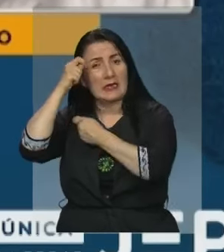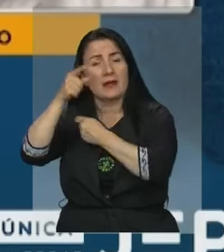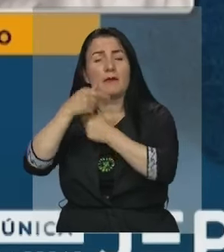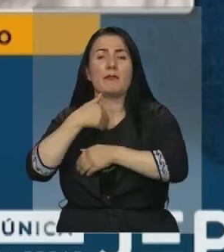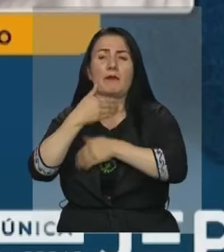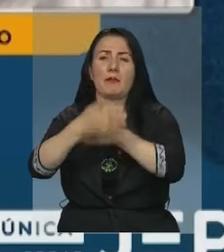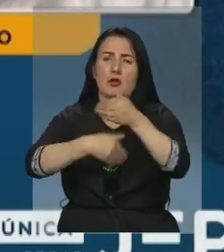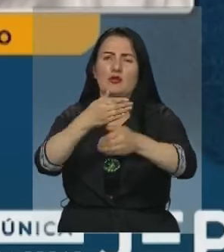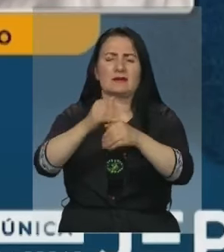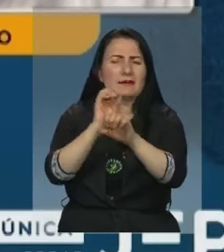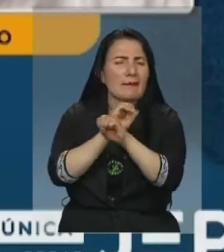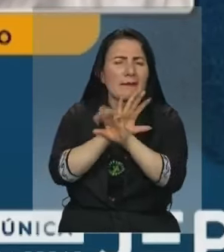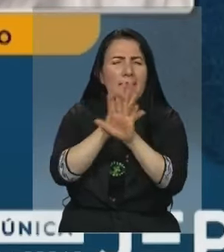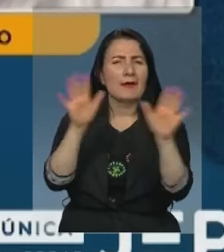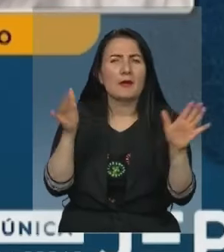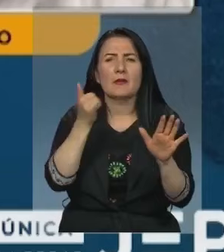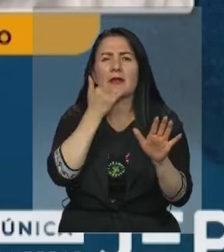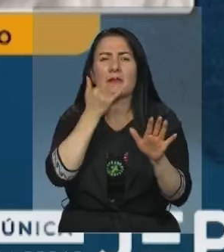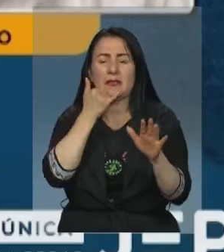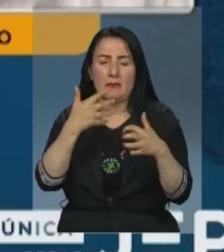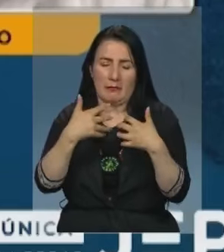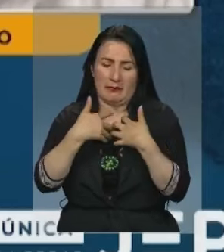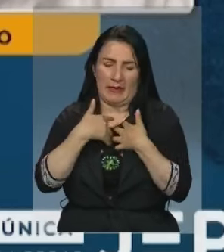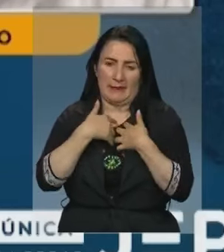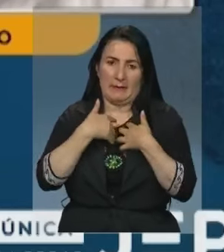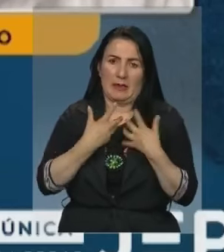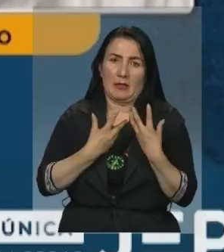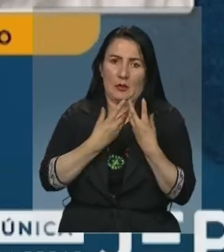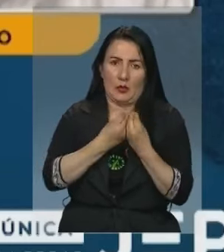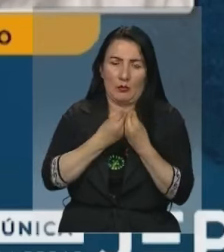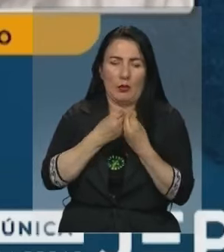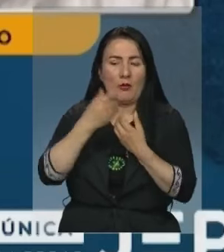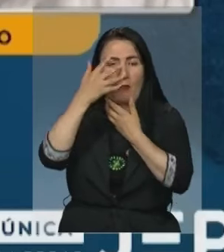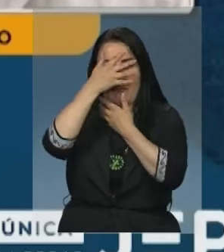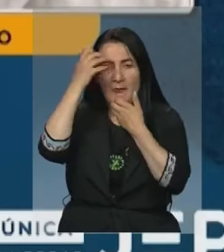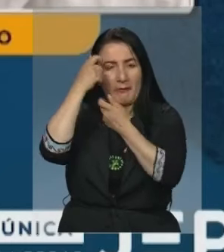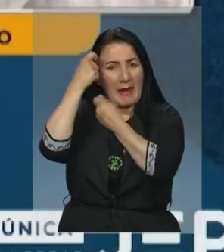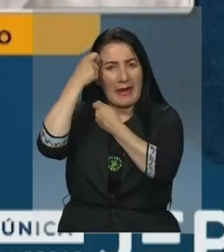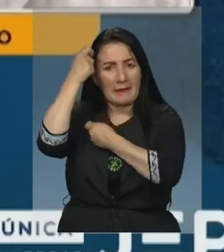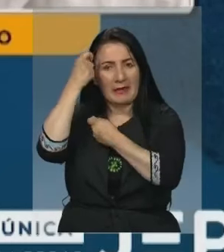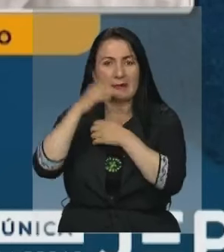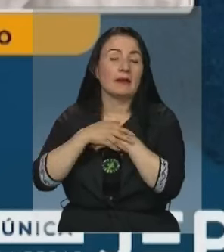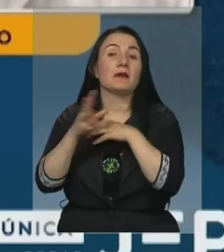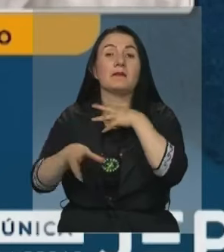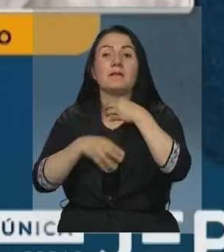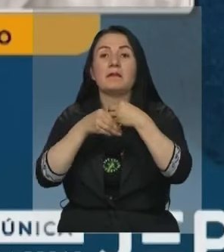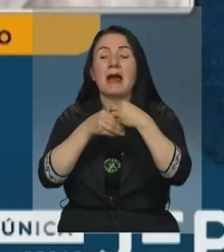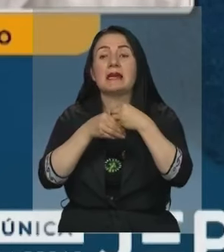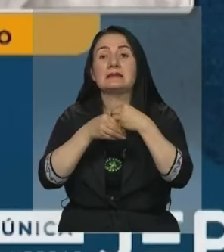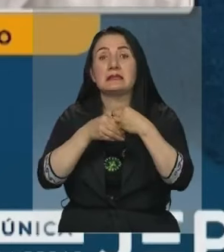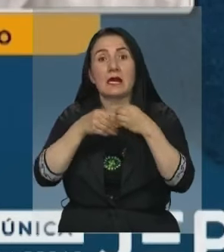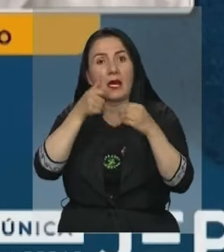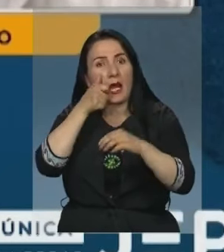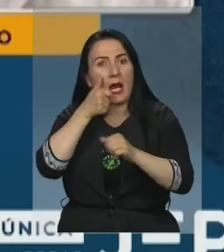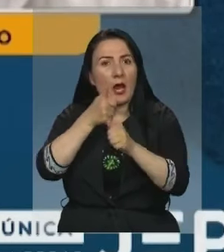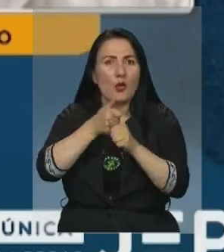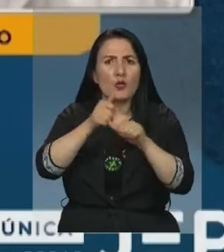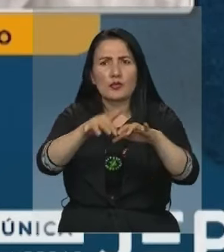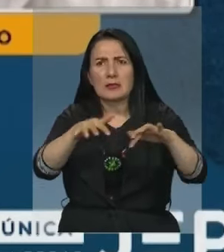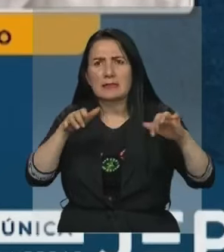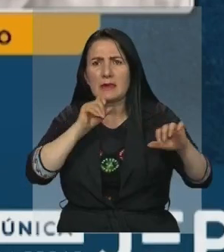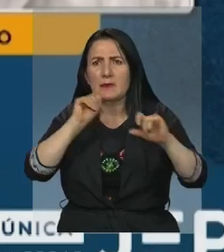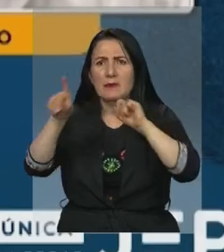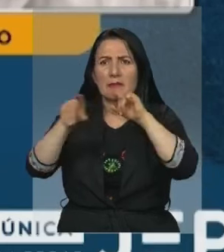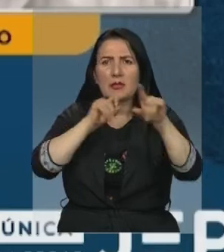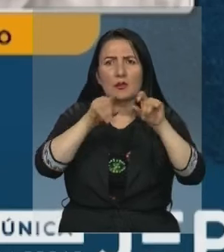proceso de esclarecer los hechos a las víctimas de grupos paramilitares, quienes también podrán participar de las audiencias para hacerle preguntas